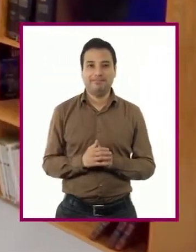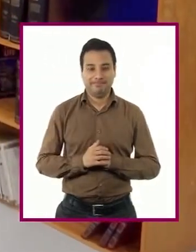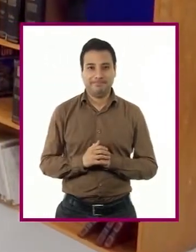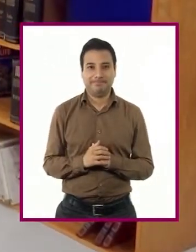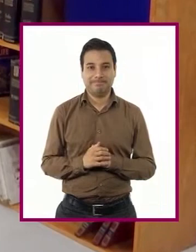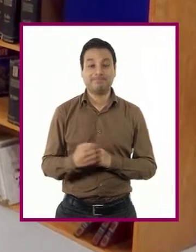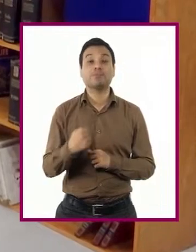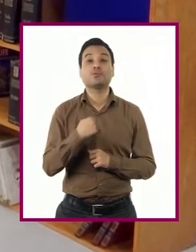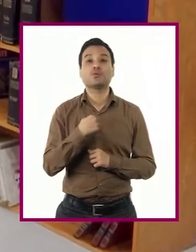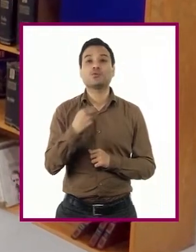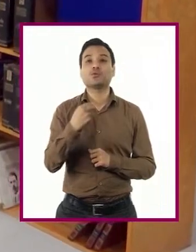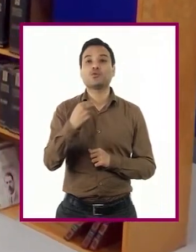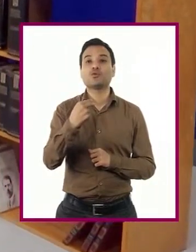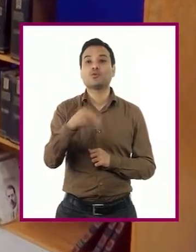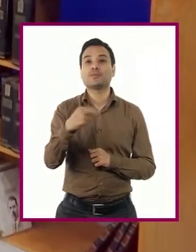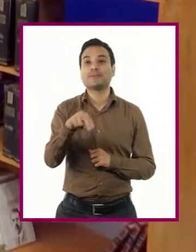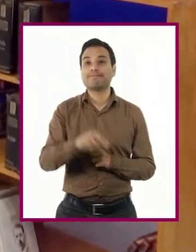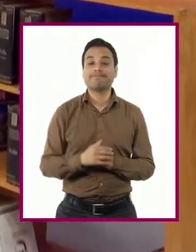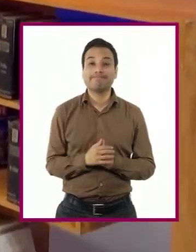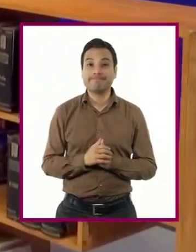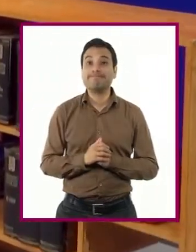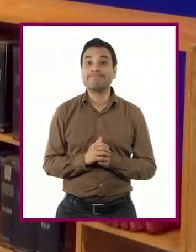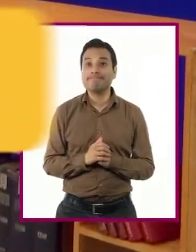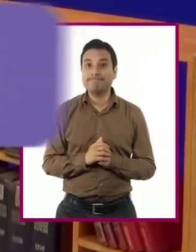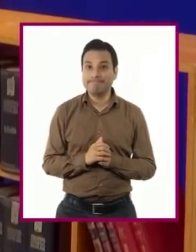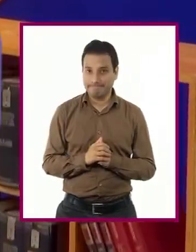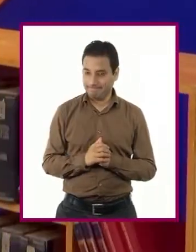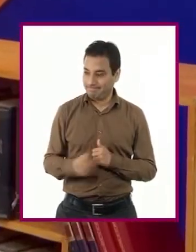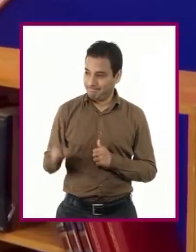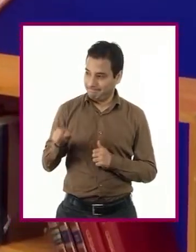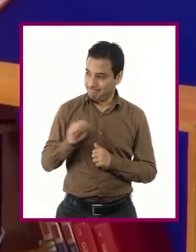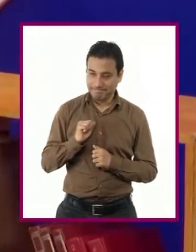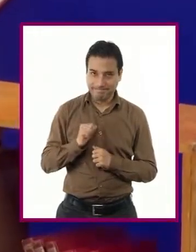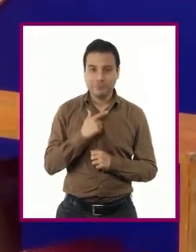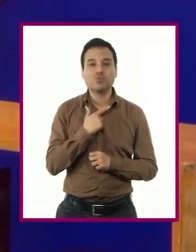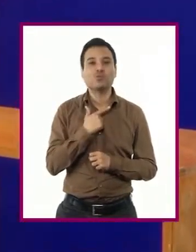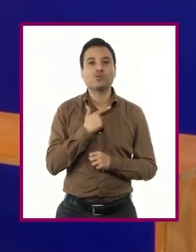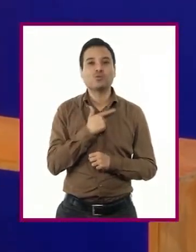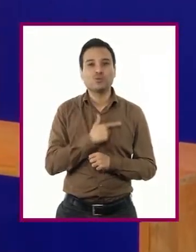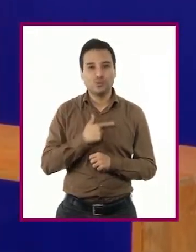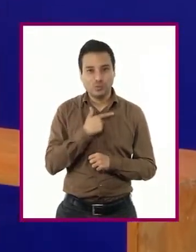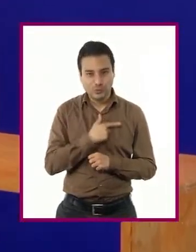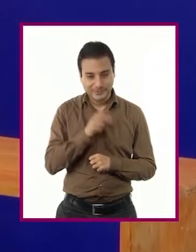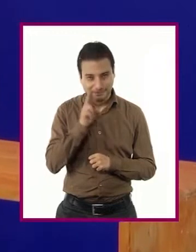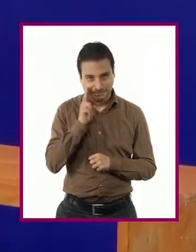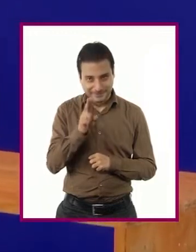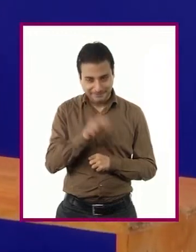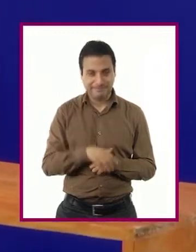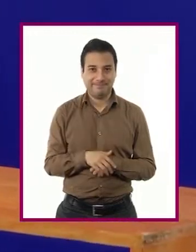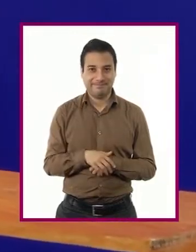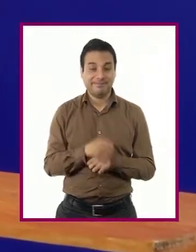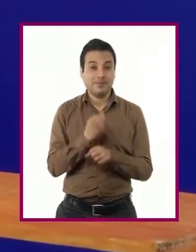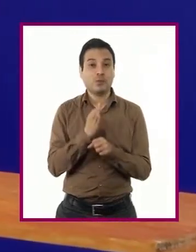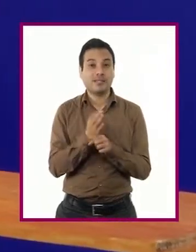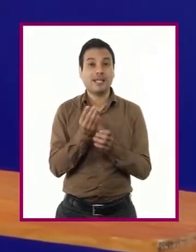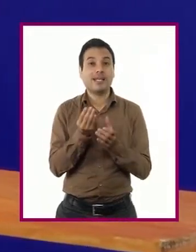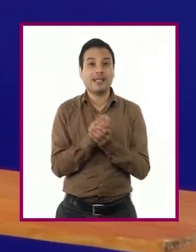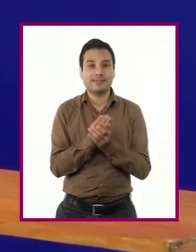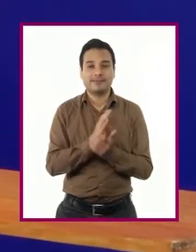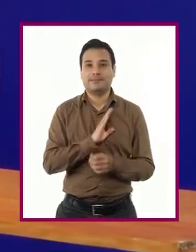Soy el profesor Fernando Santamaría Gutiérrez y efectivamente es un gusto encontrarnos por aquí en una sesión más de